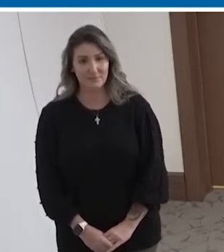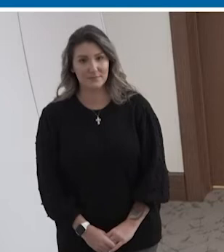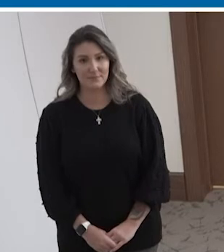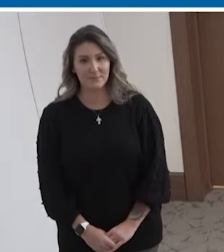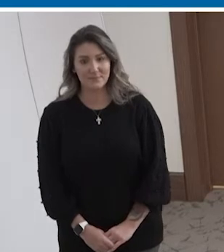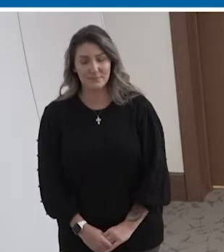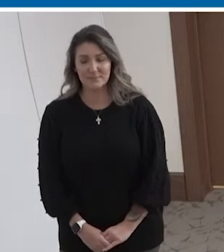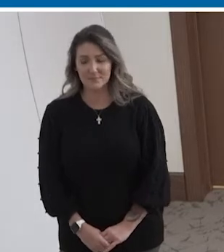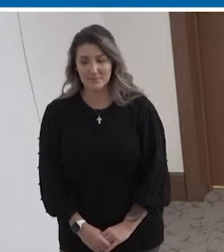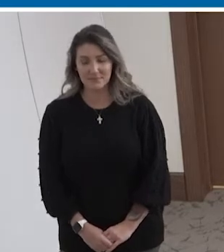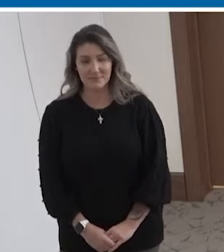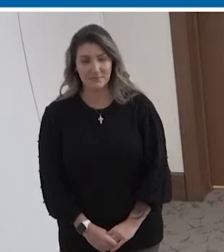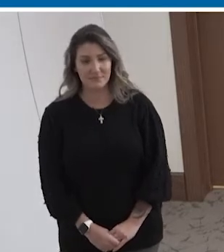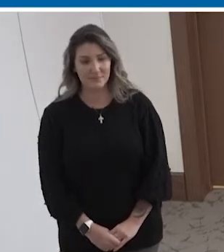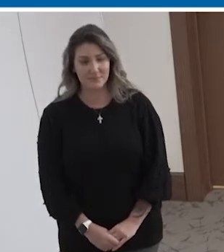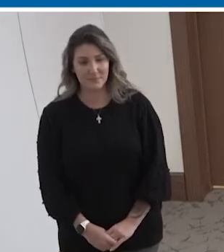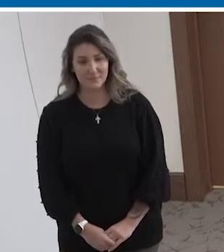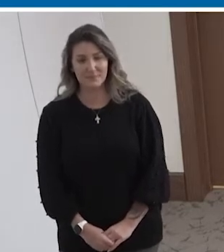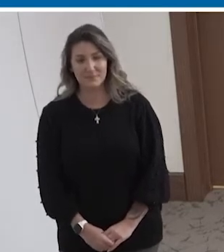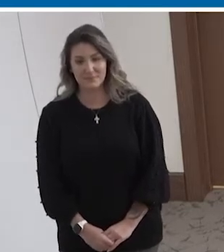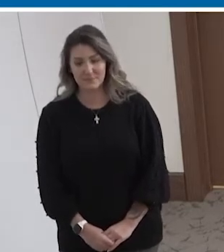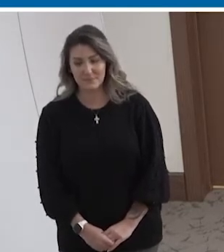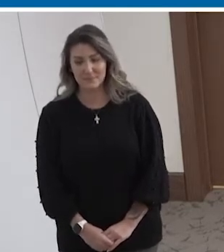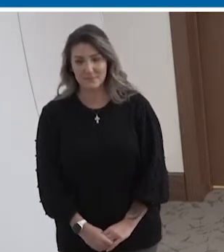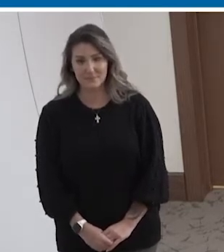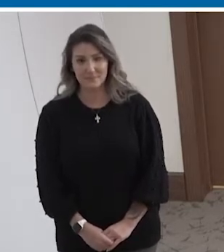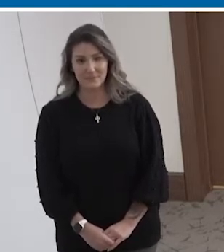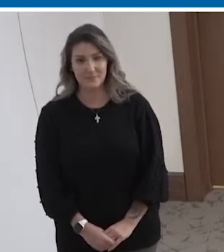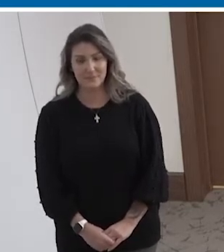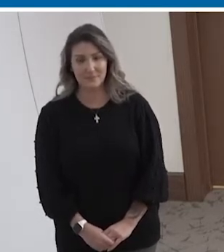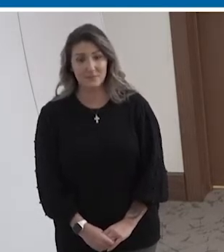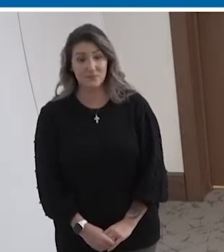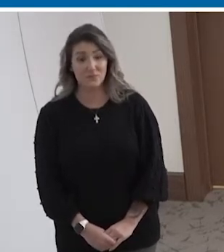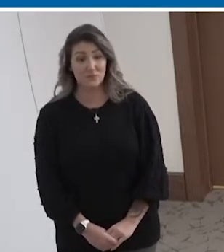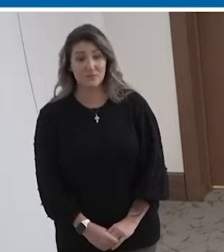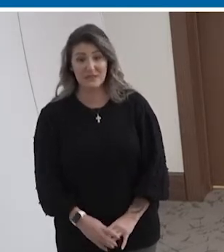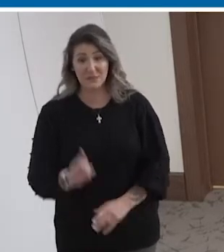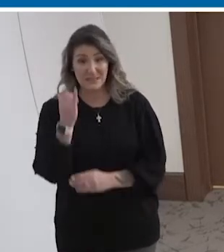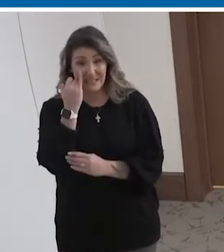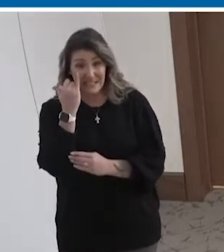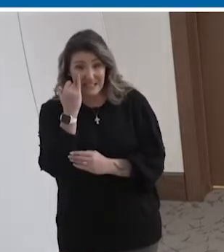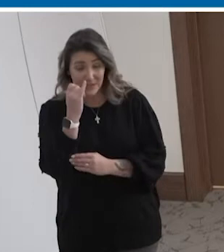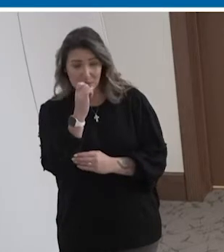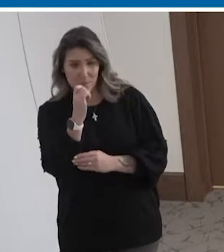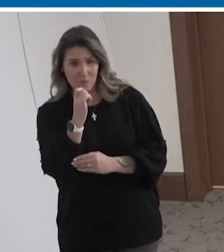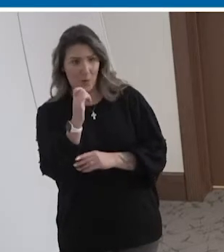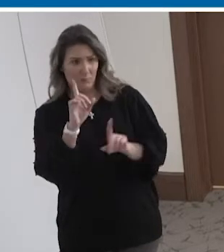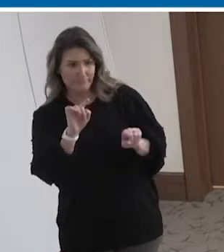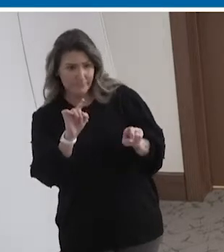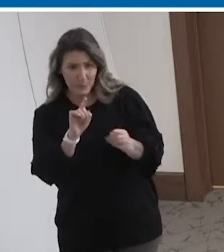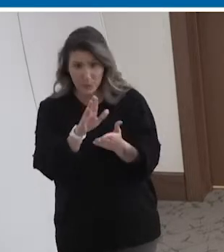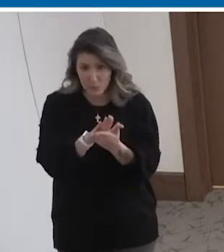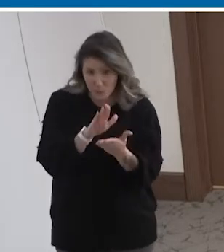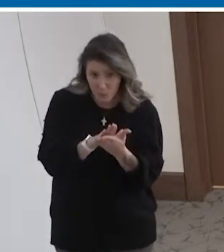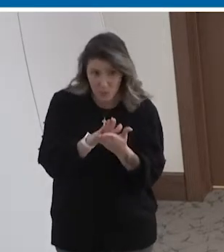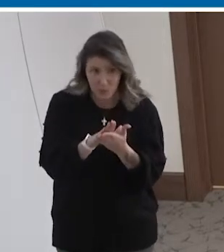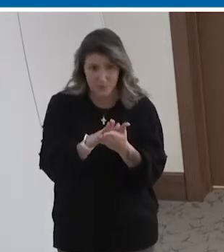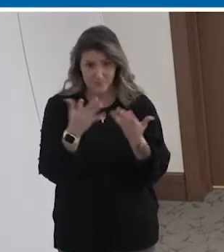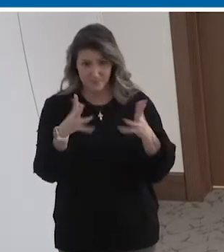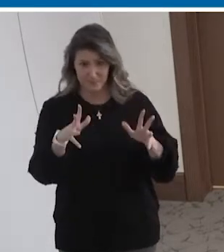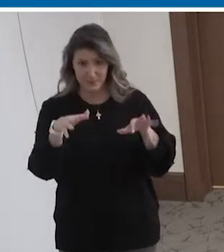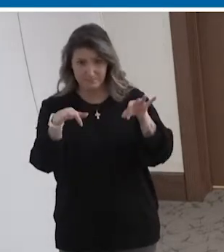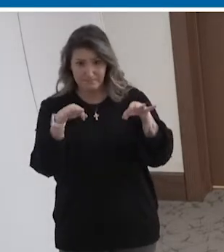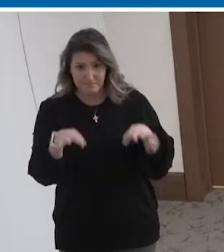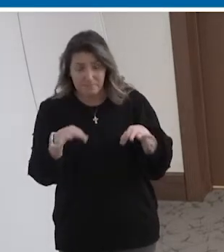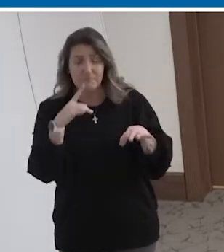Pregunte a su enfermera de la escuela si quiere más detalles. So even if you don't go to one of these schools, please ask your school nurse for